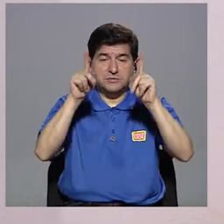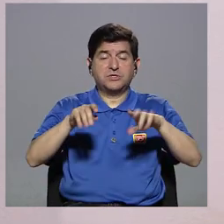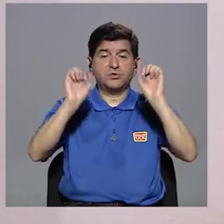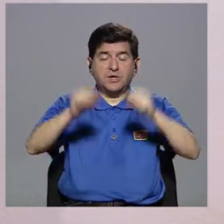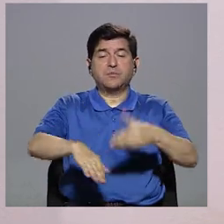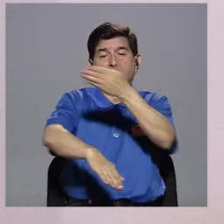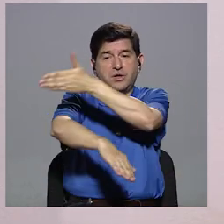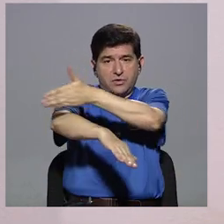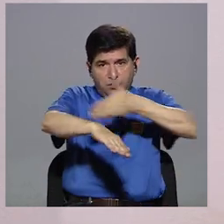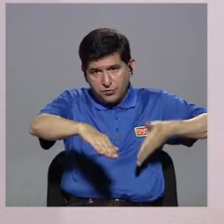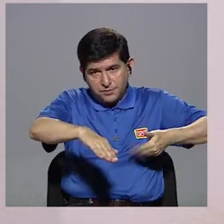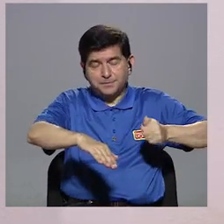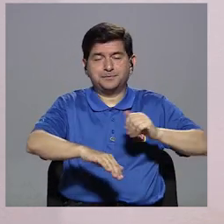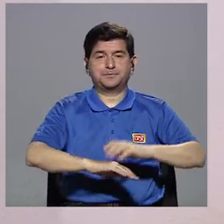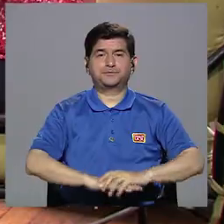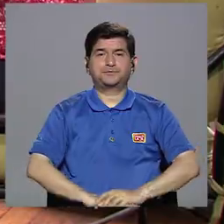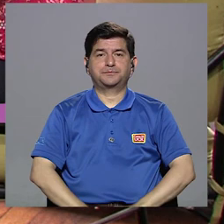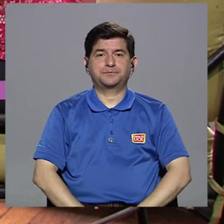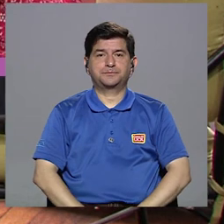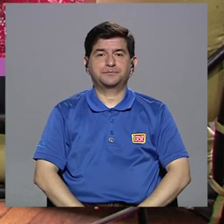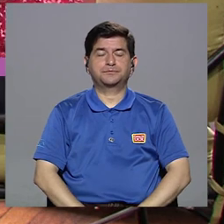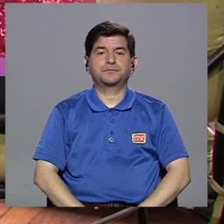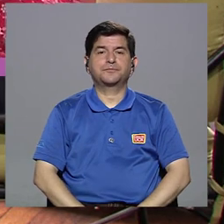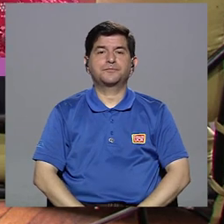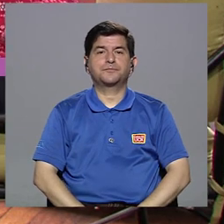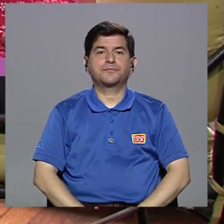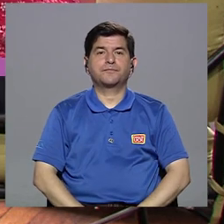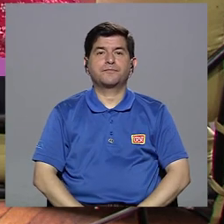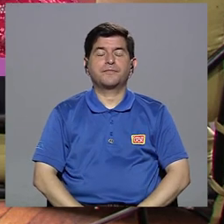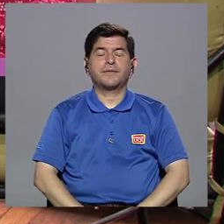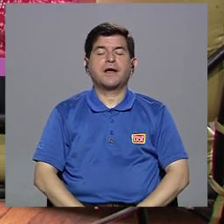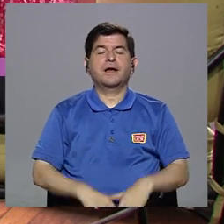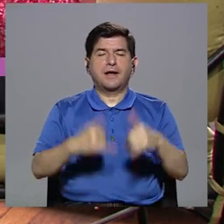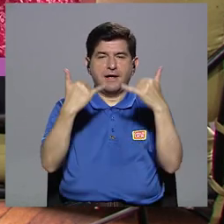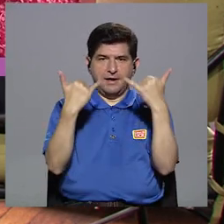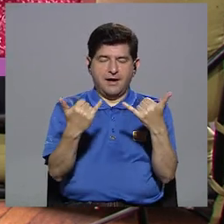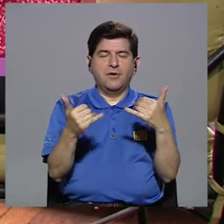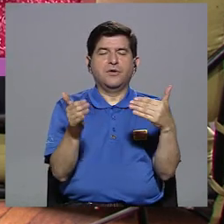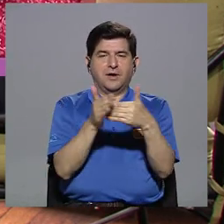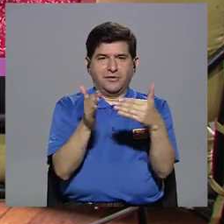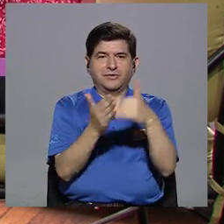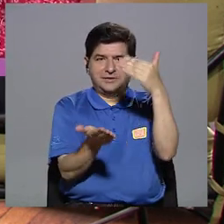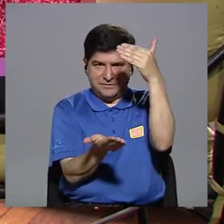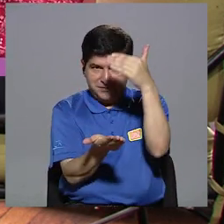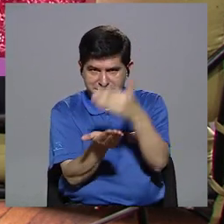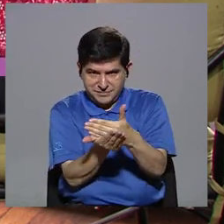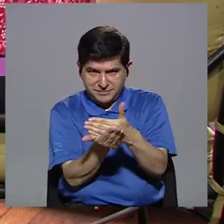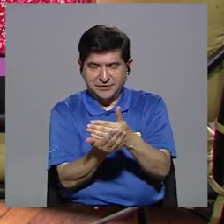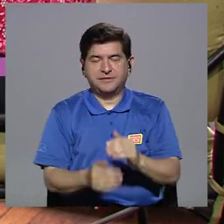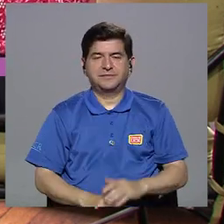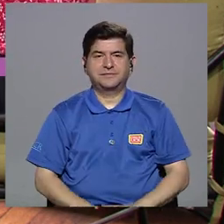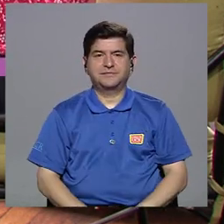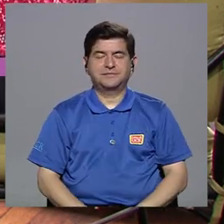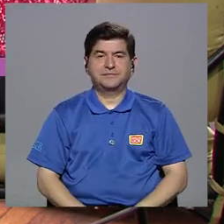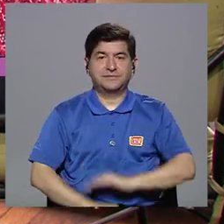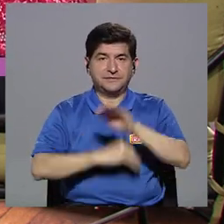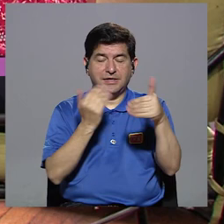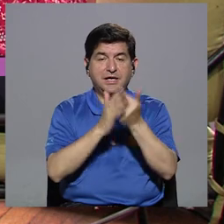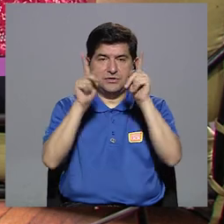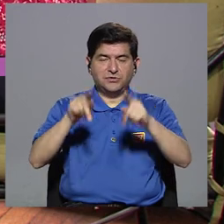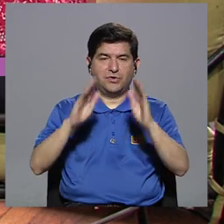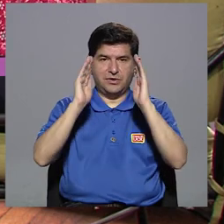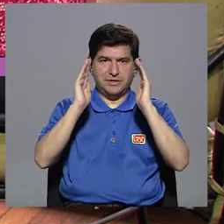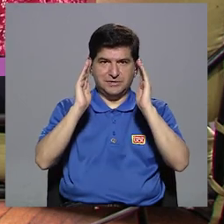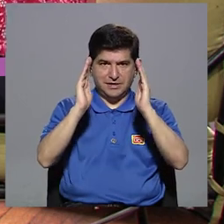terminar con una amputación del pie doctor bueno vamos a hacer una nueva pausa en nuestra conversación a